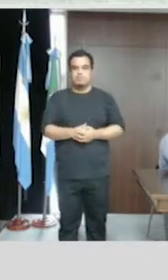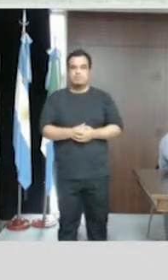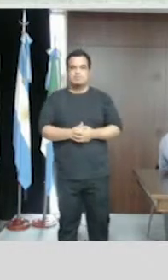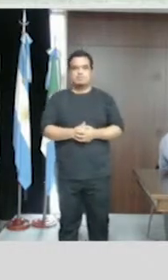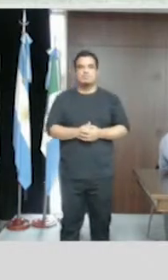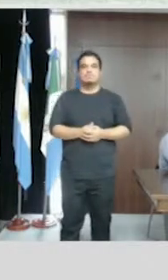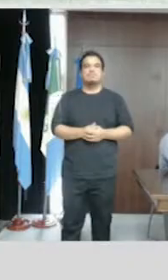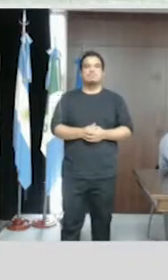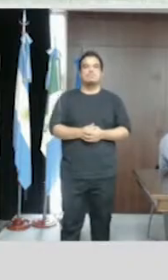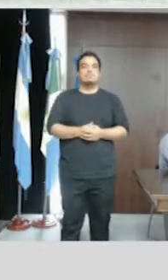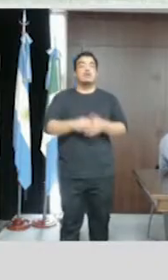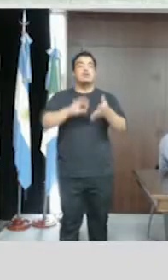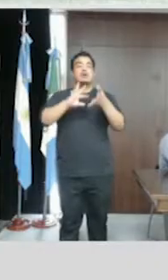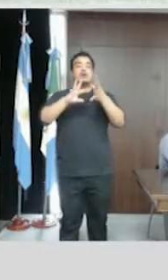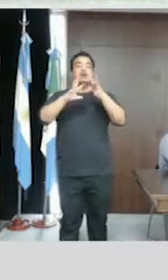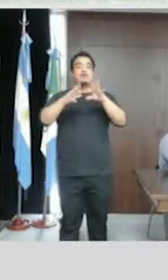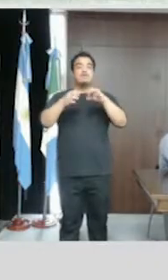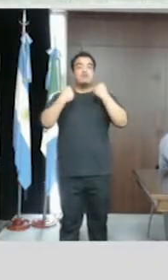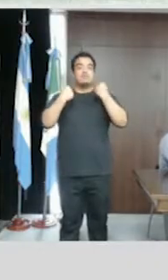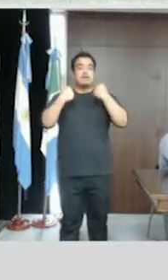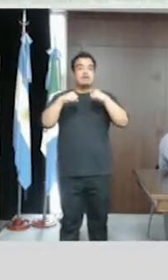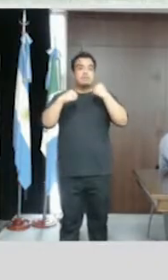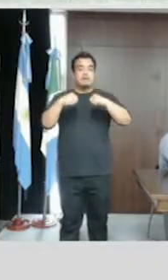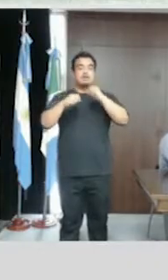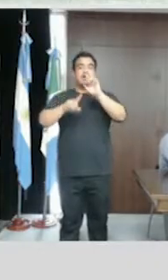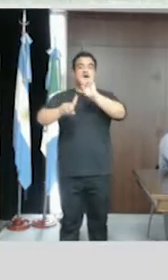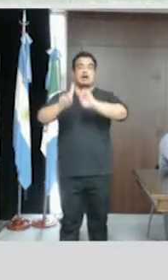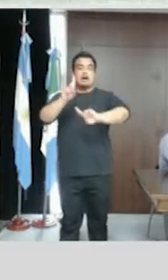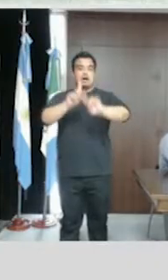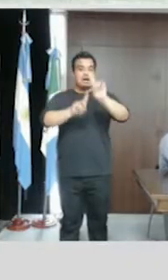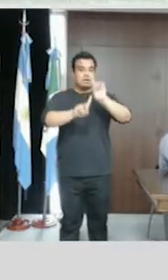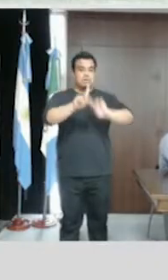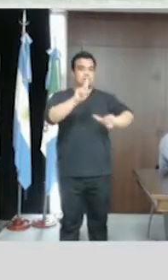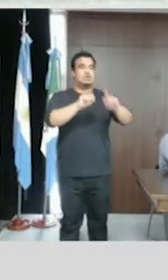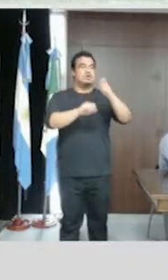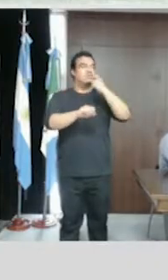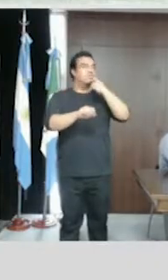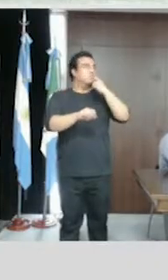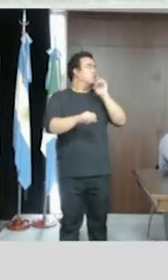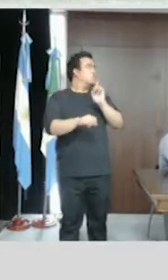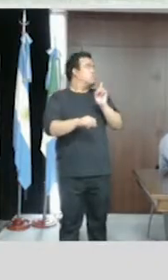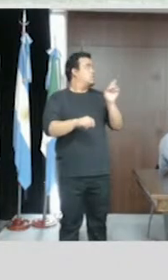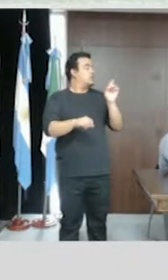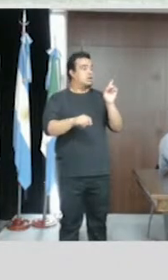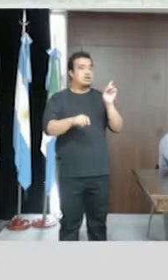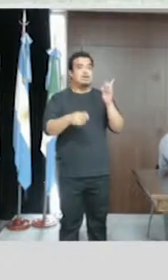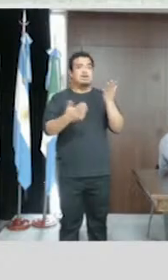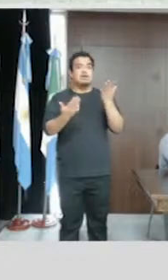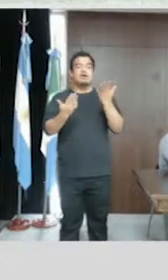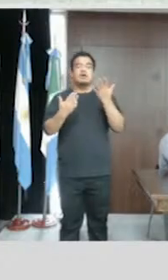Algunos de los ejercicios que utilizamos es la STOR, la terapia de orientación a la